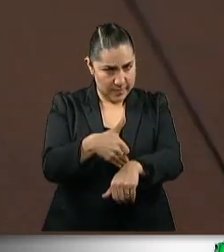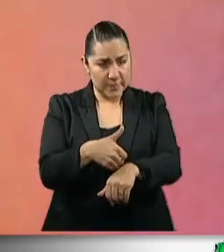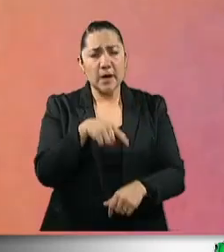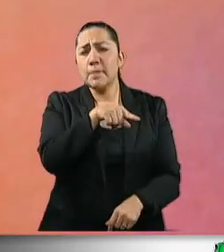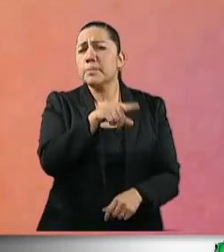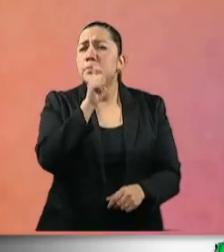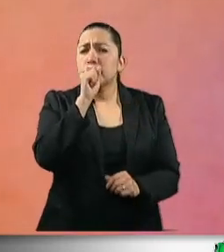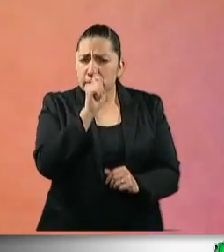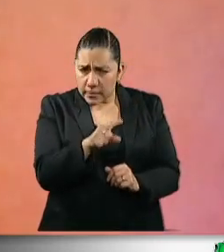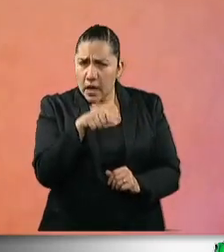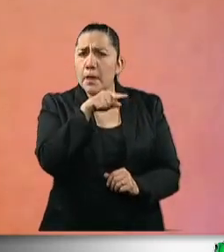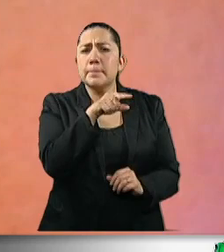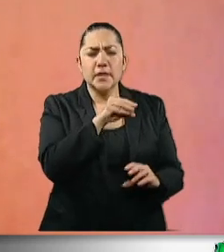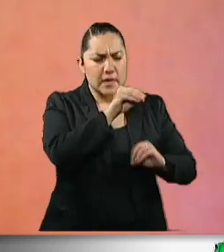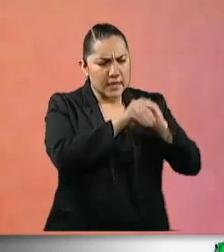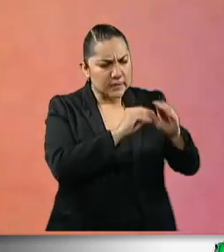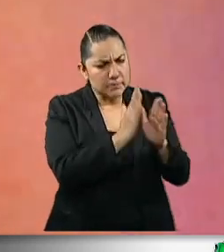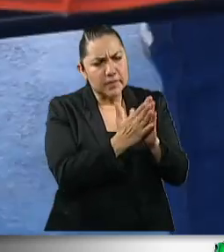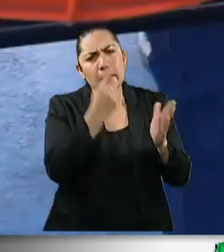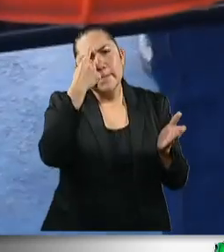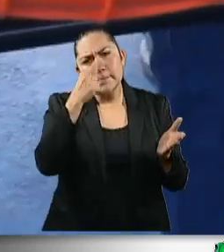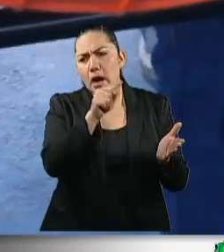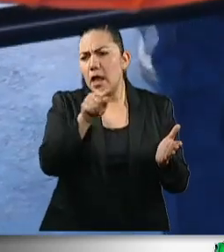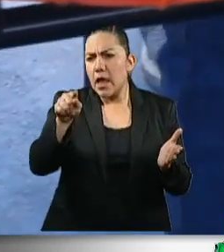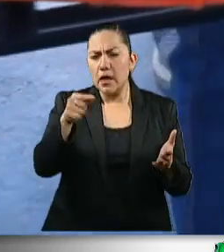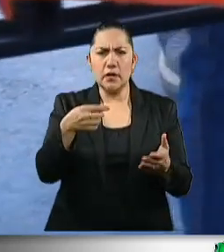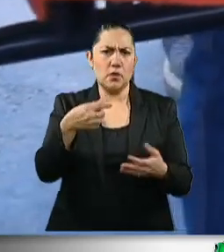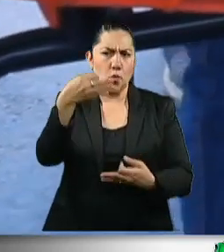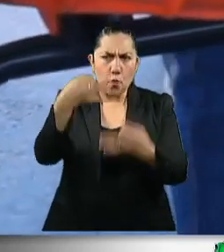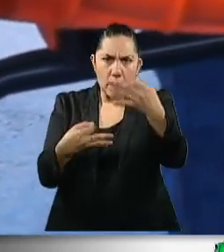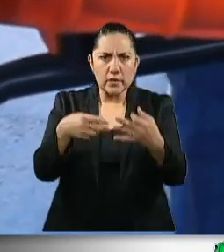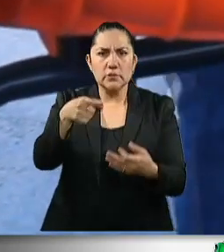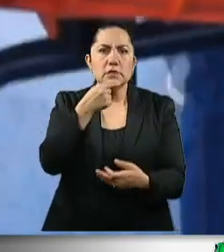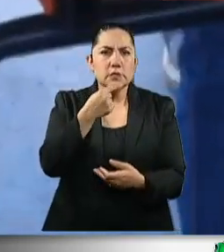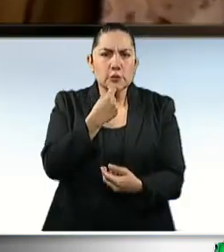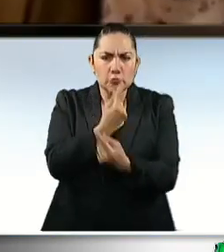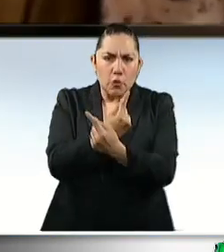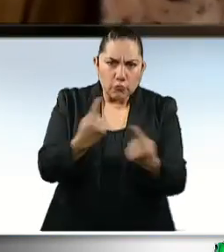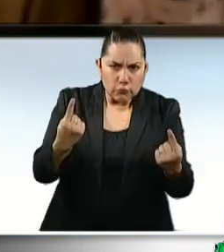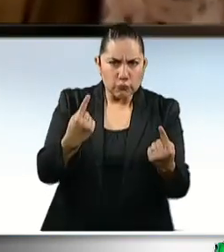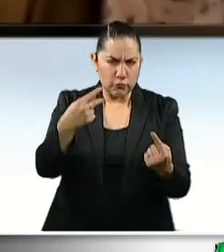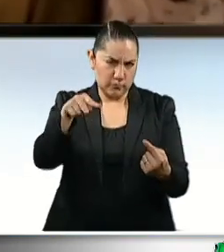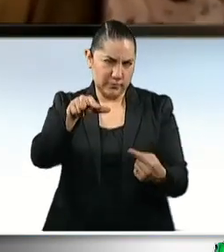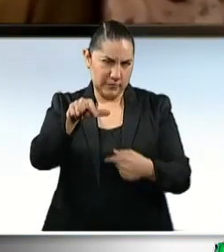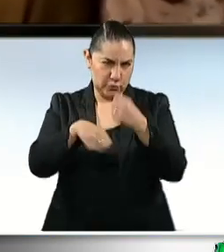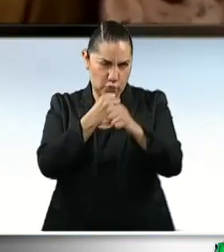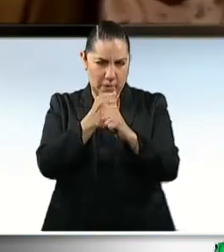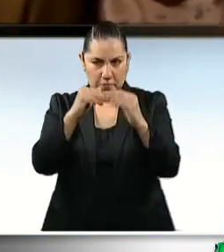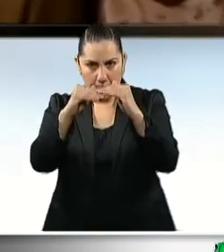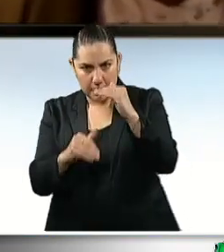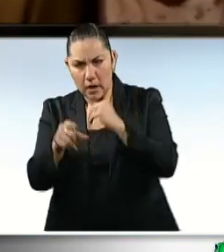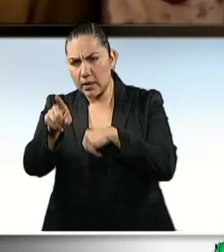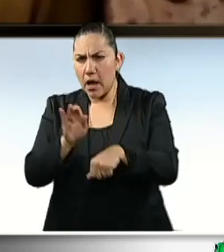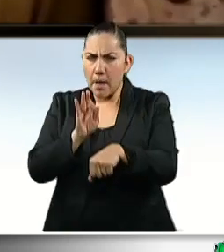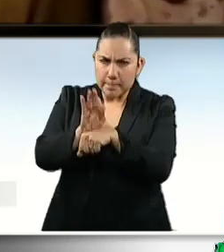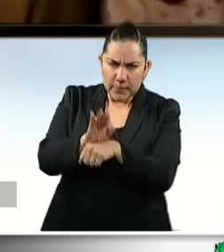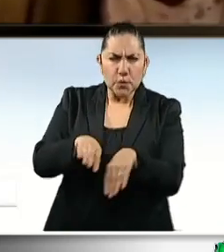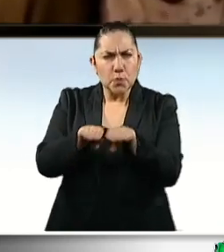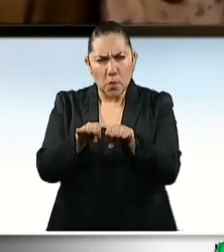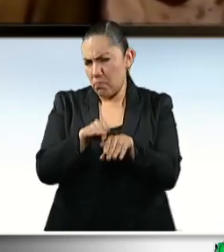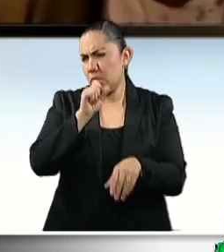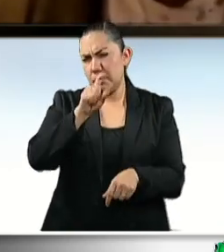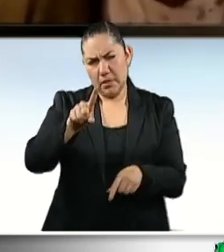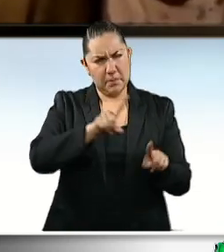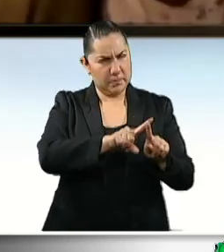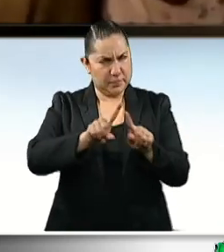digital, la protección de los menores de edad en los juicios, entre otros temas. Se incorporan medidas